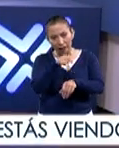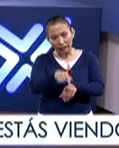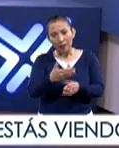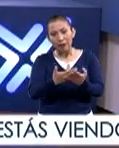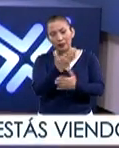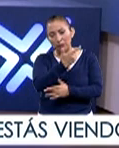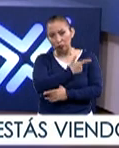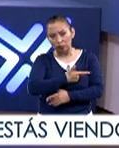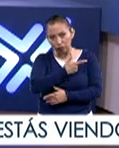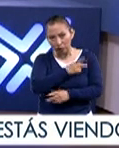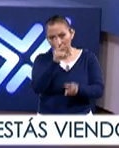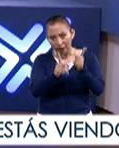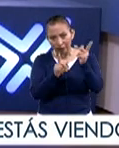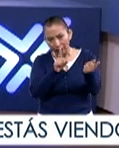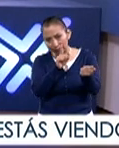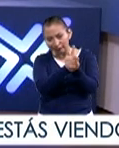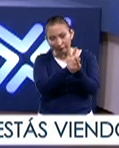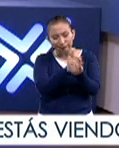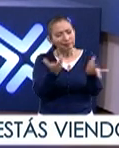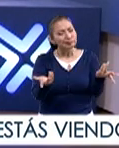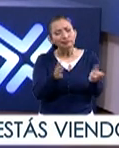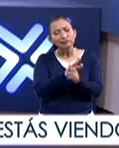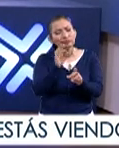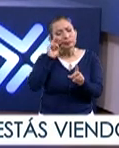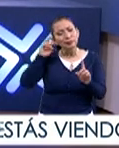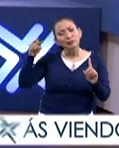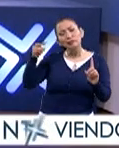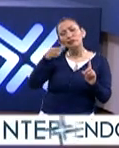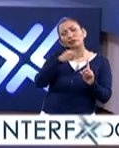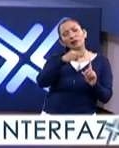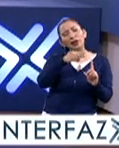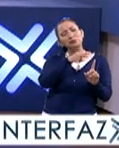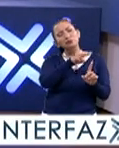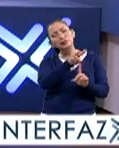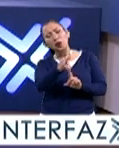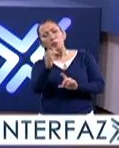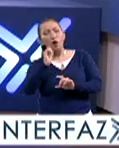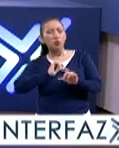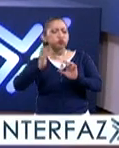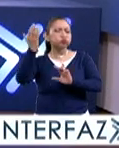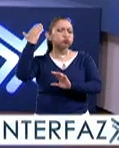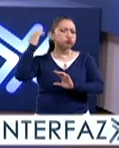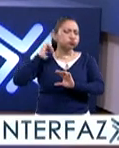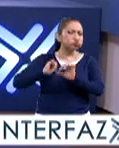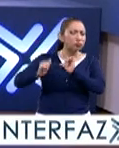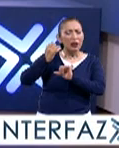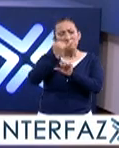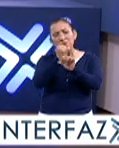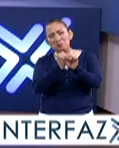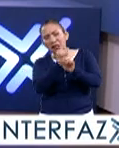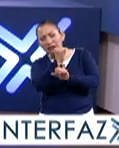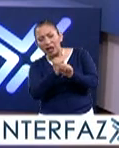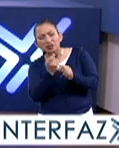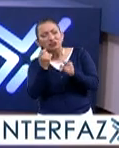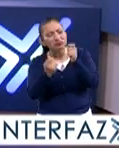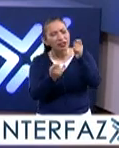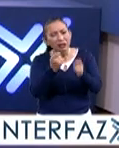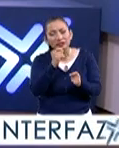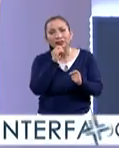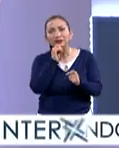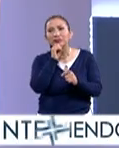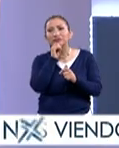esta mañana. Es un placer poder platicar pues de una visión antropológica, académica, pero también